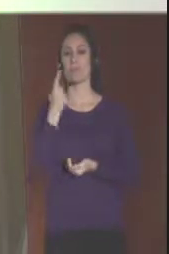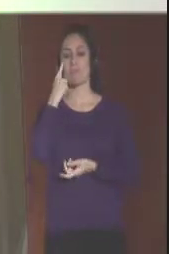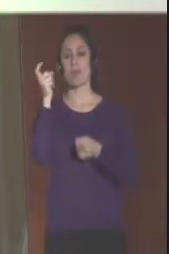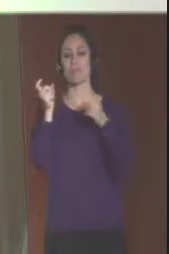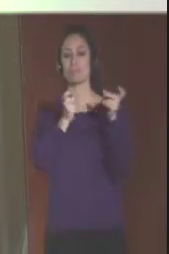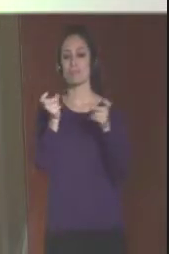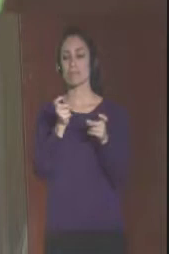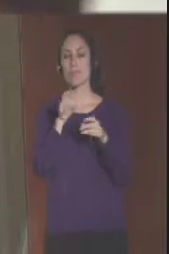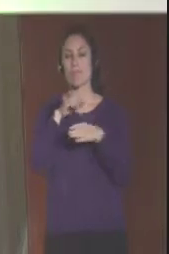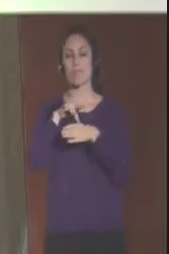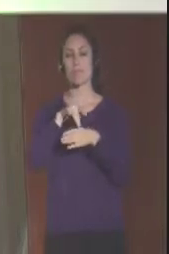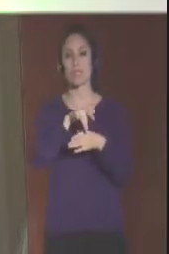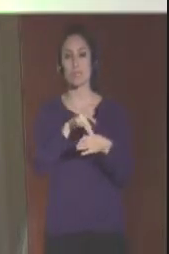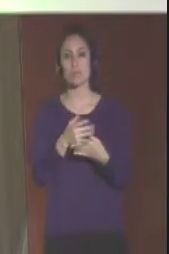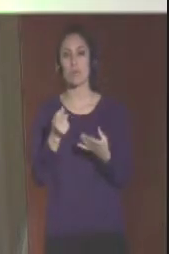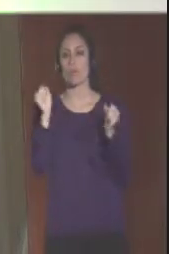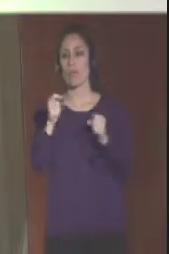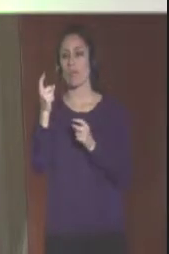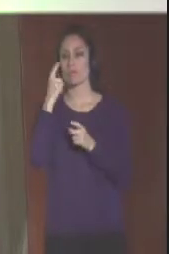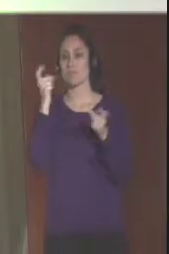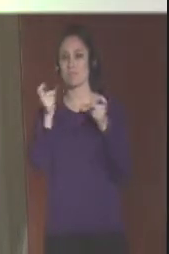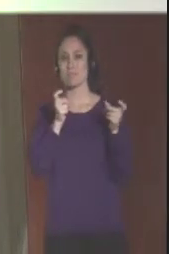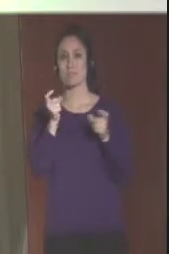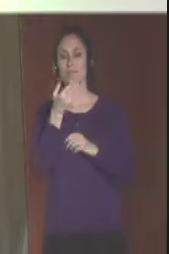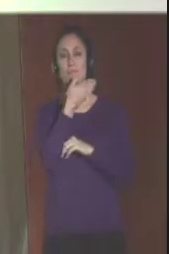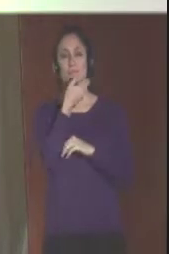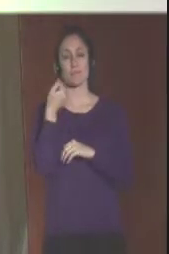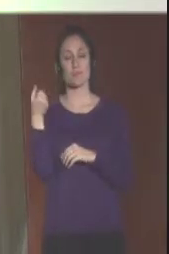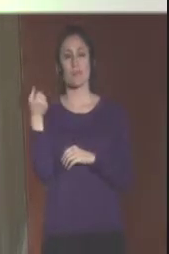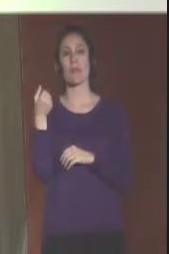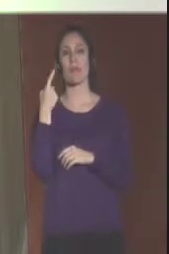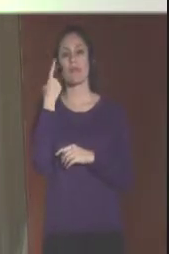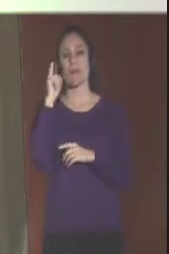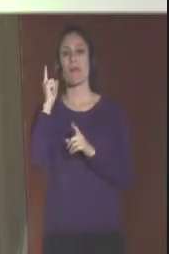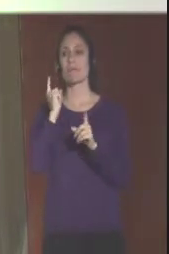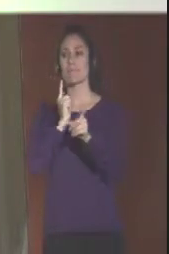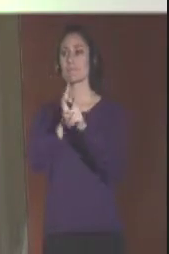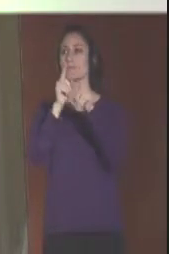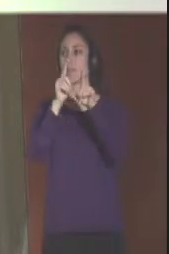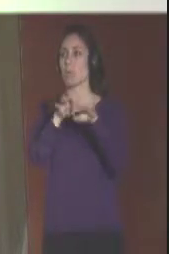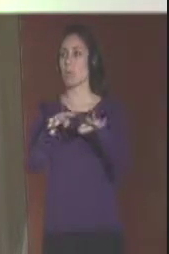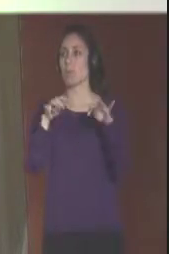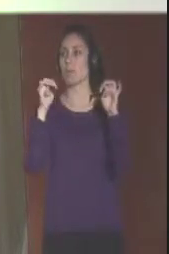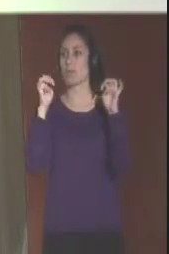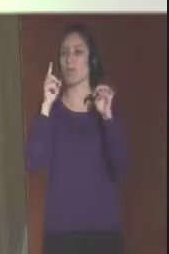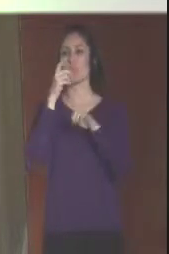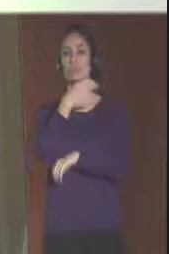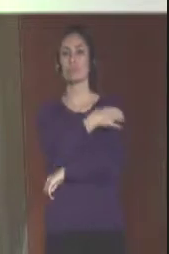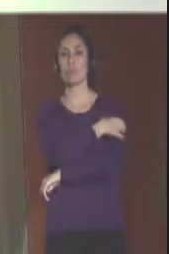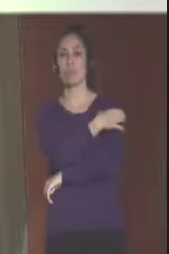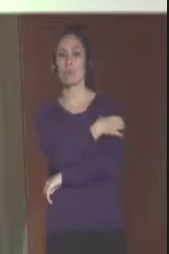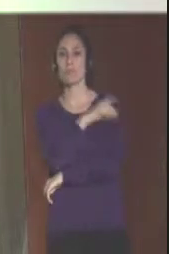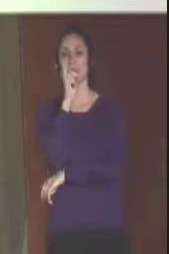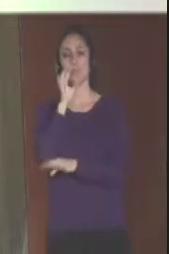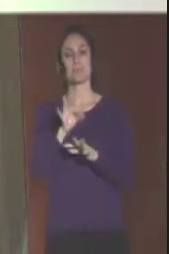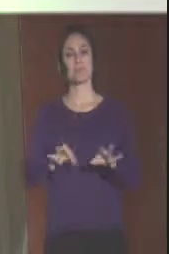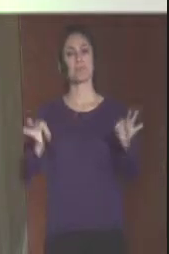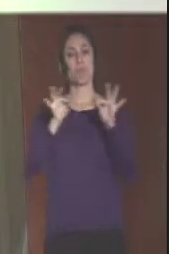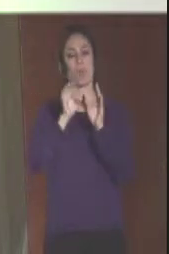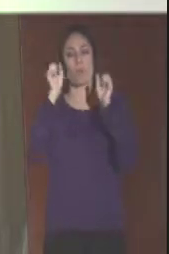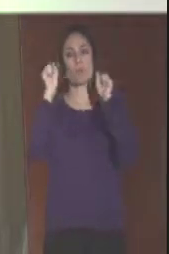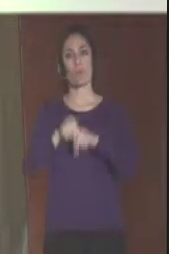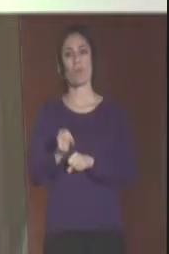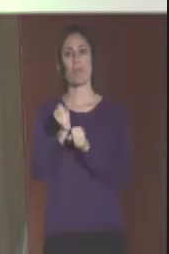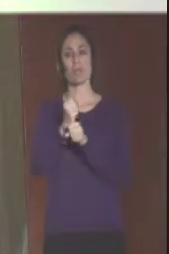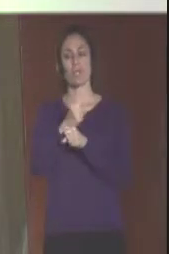de riesgo, una sala de encuentro, un comité que